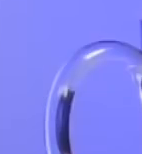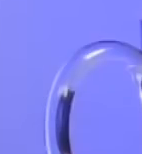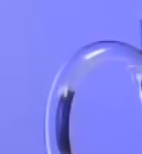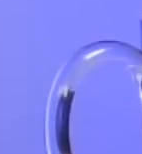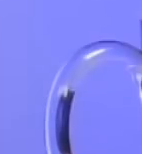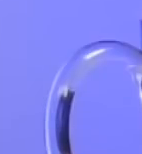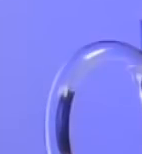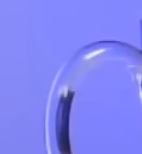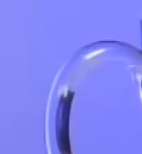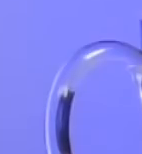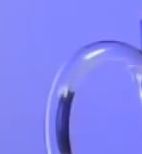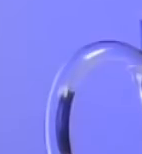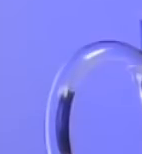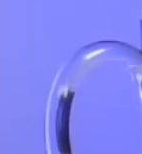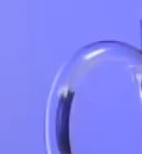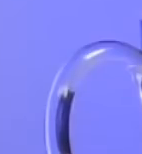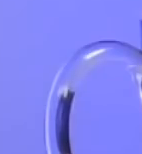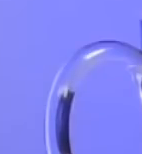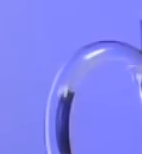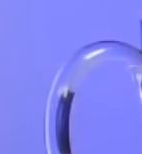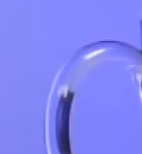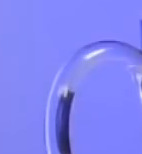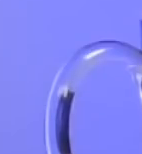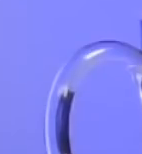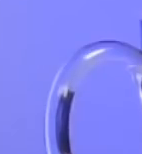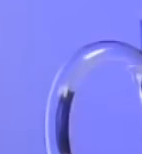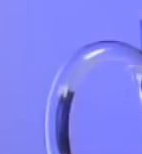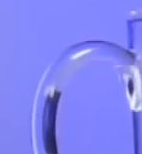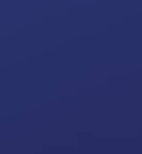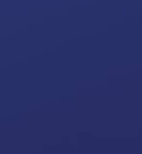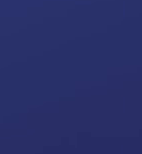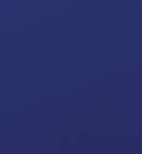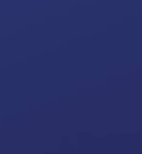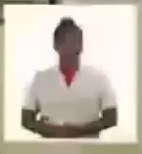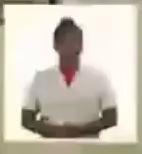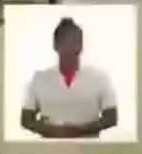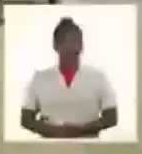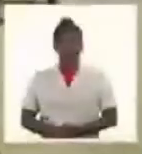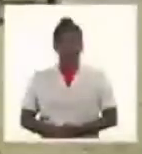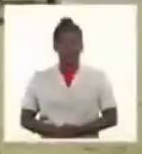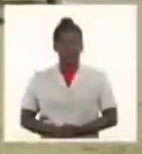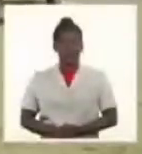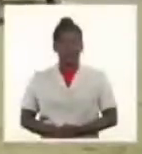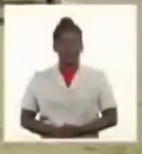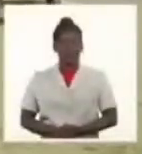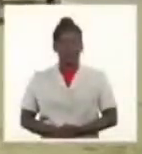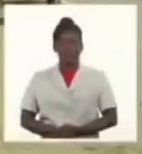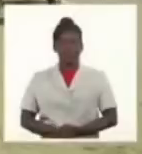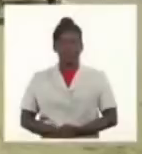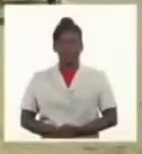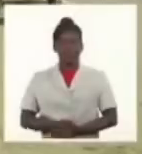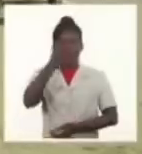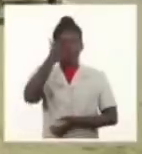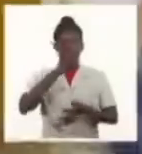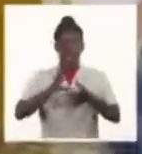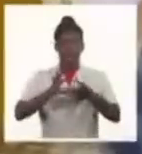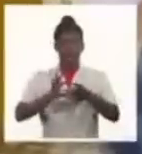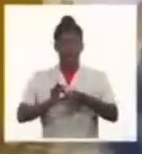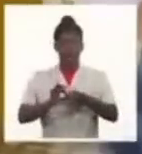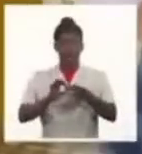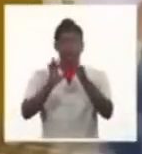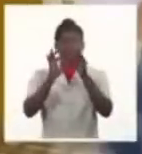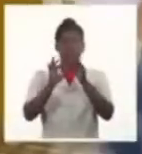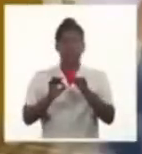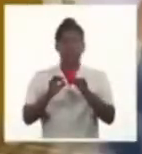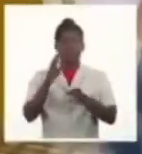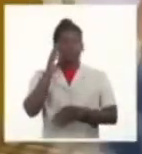Cuna de la figura más grande de la revolución en Cuba. Vamos a ver. Cada agosto a Virán se llega a celebrar